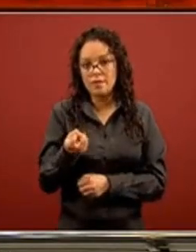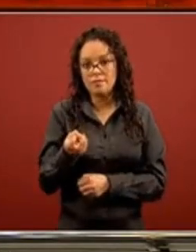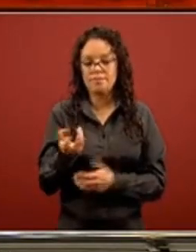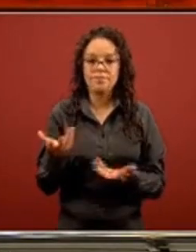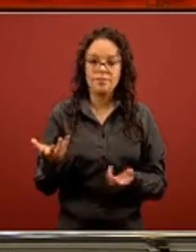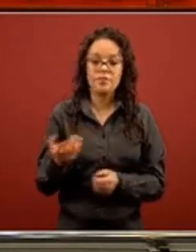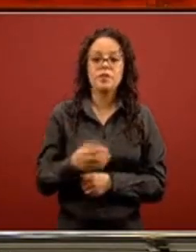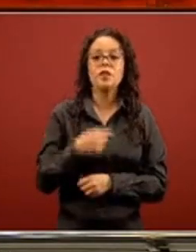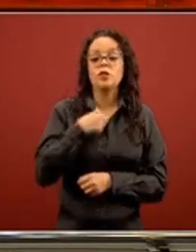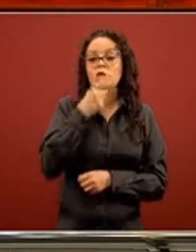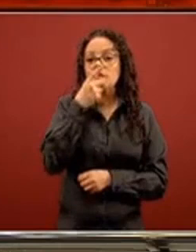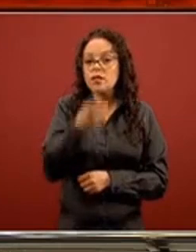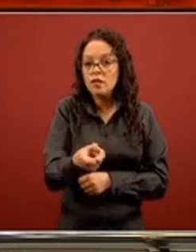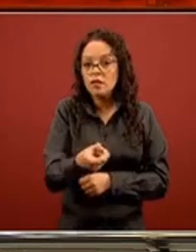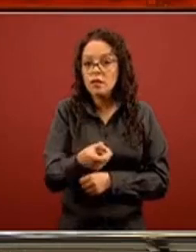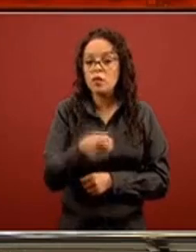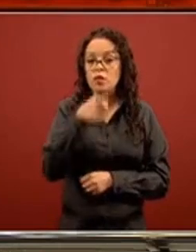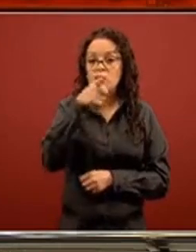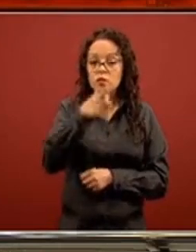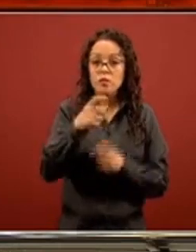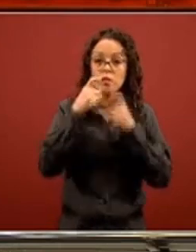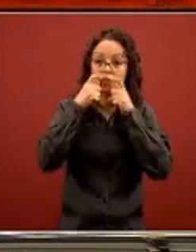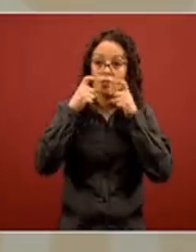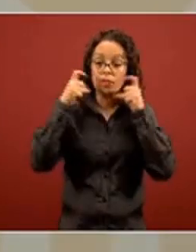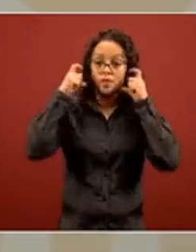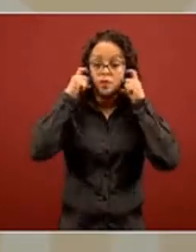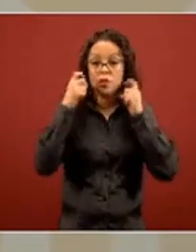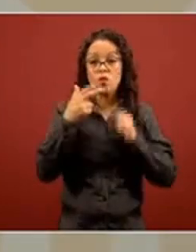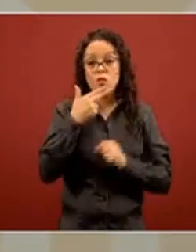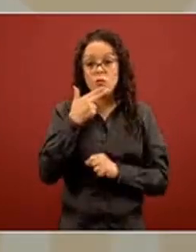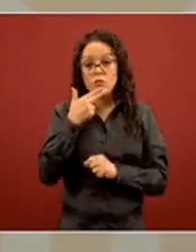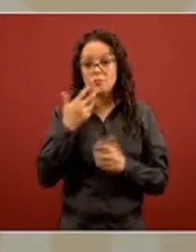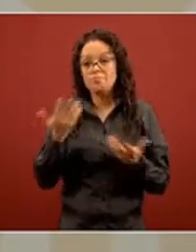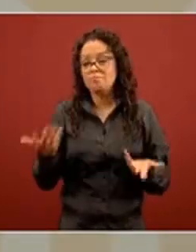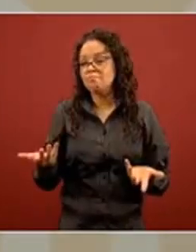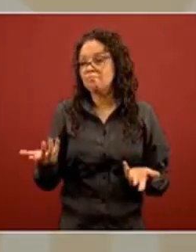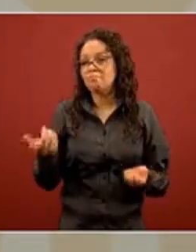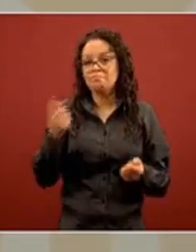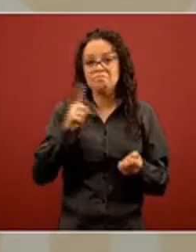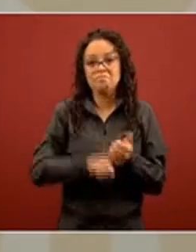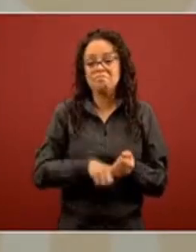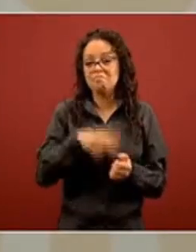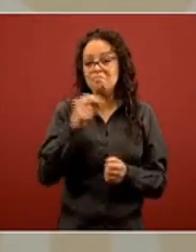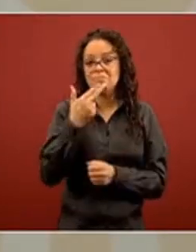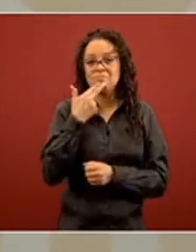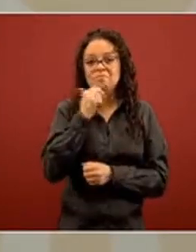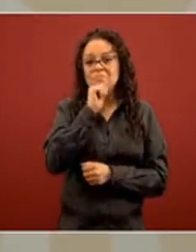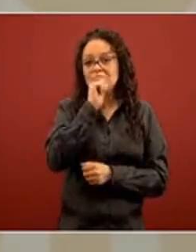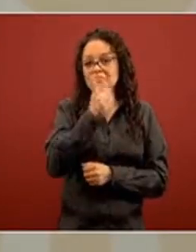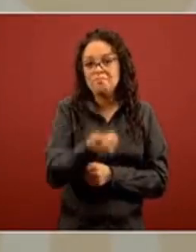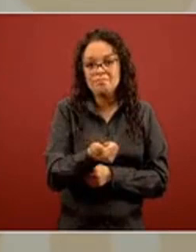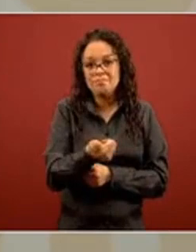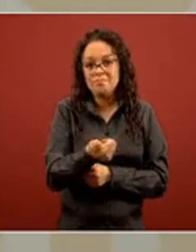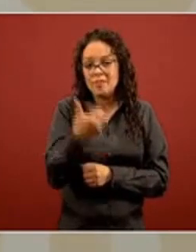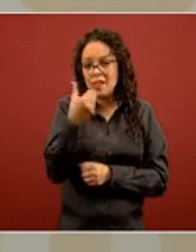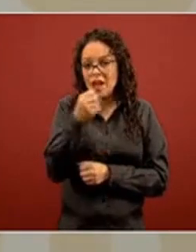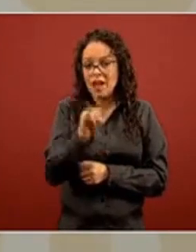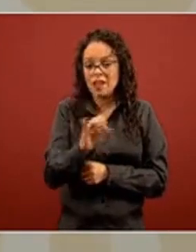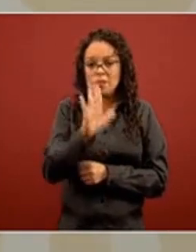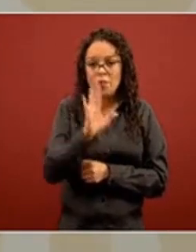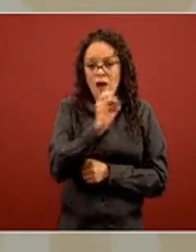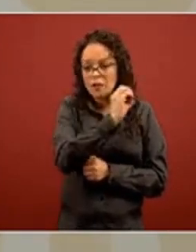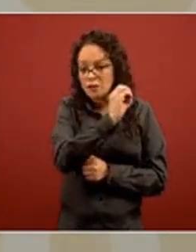el usar cubrebocas tiene una pobre utilidad o incluso tiene una nula utilidad. Y aquí hay